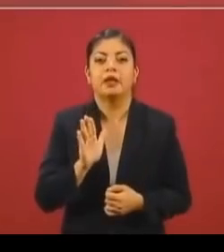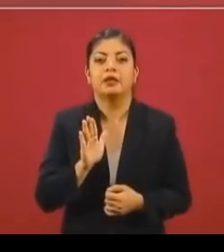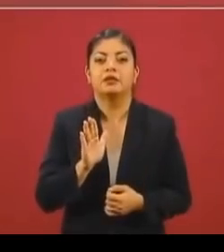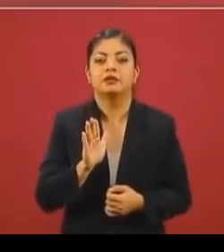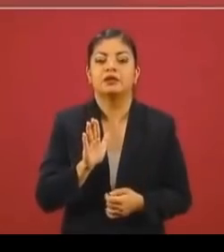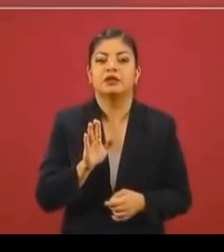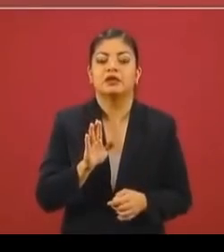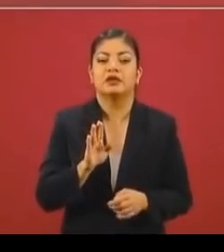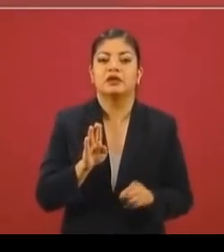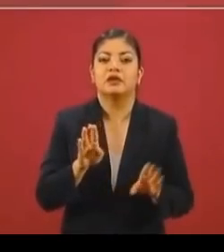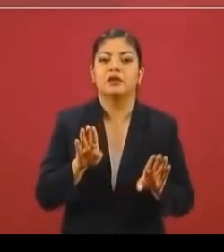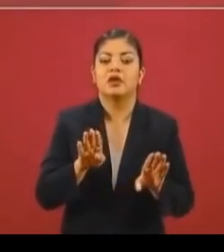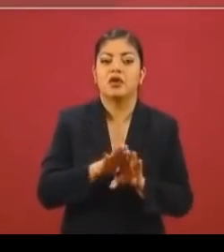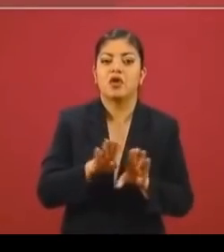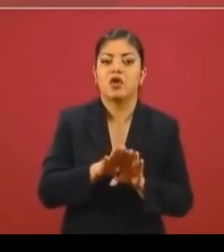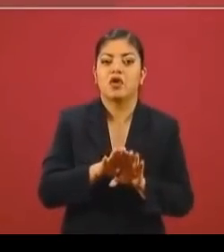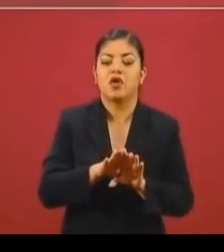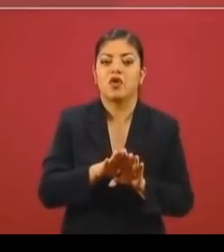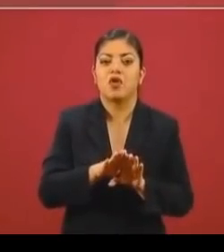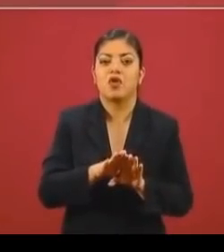una condena